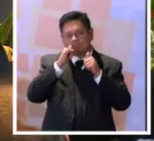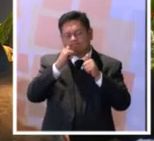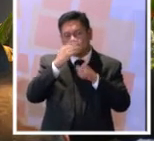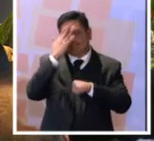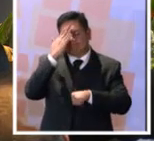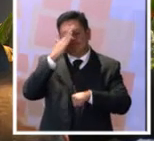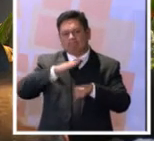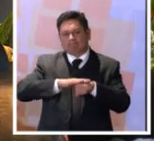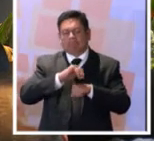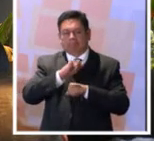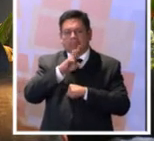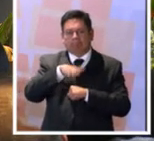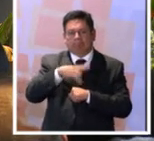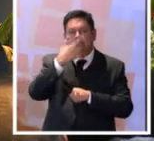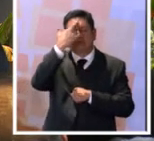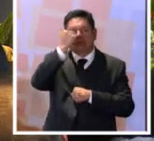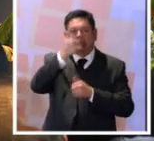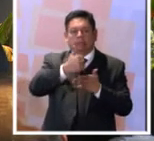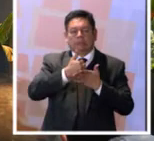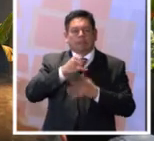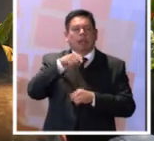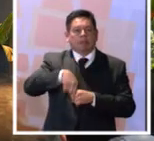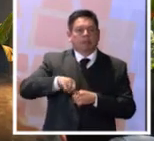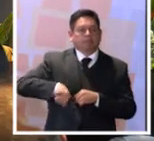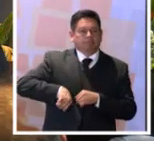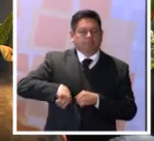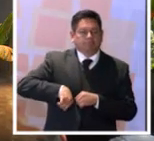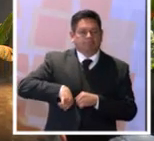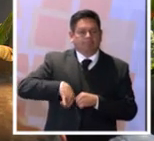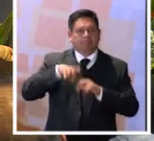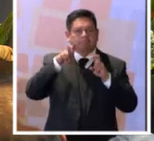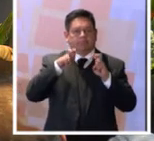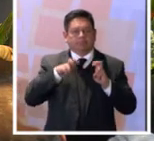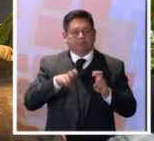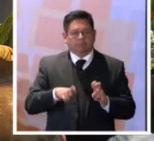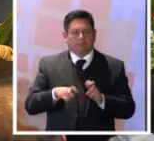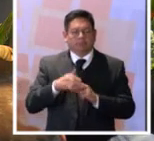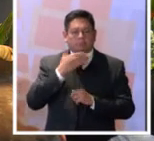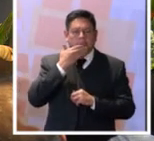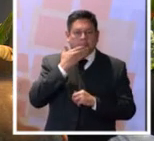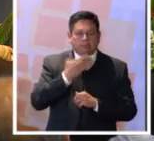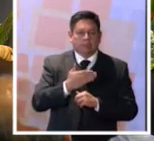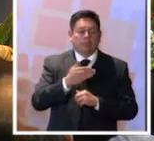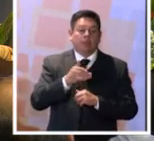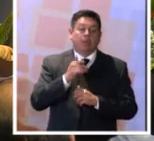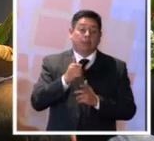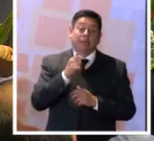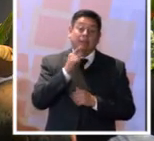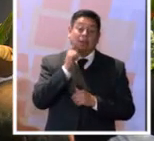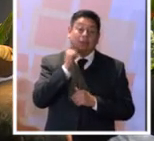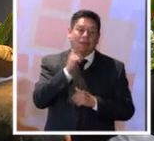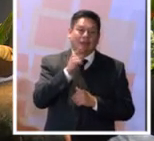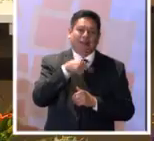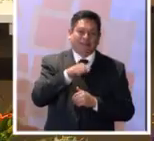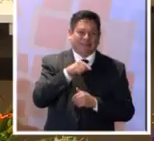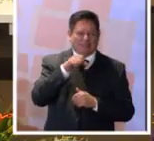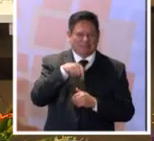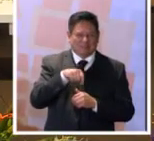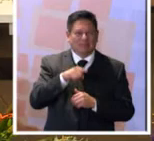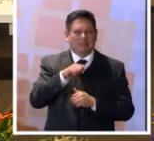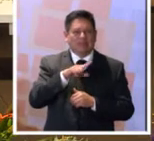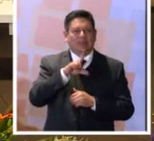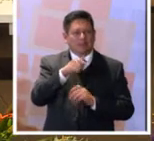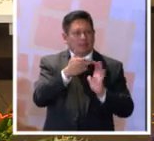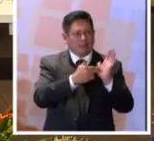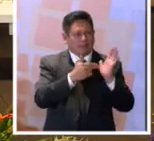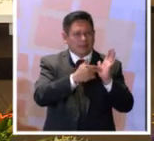en este seminario interesantes reflexiones, y que seguramente serán materia de diálogo en las